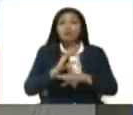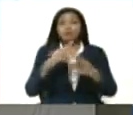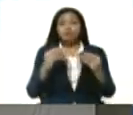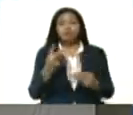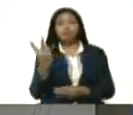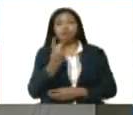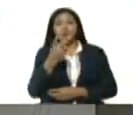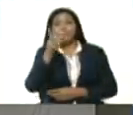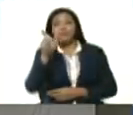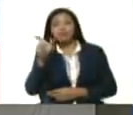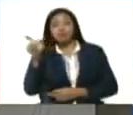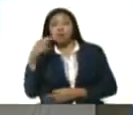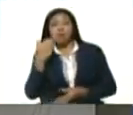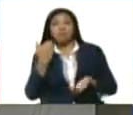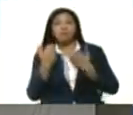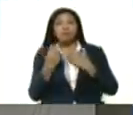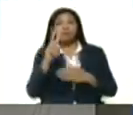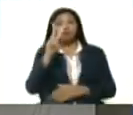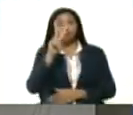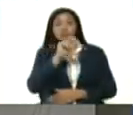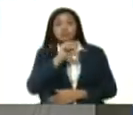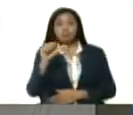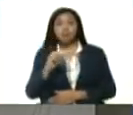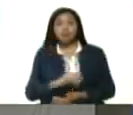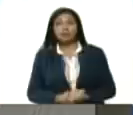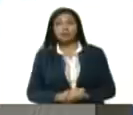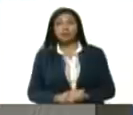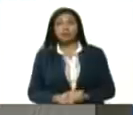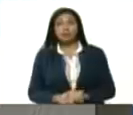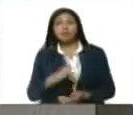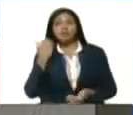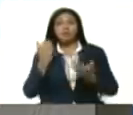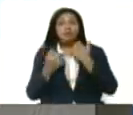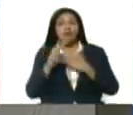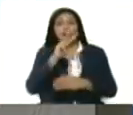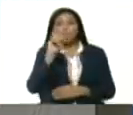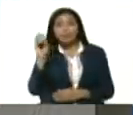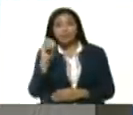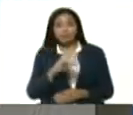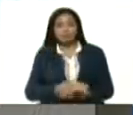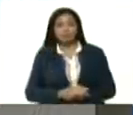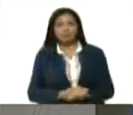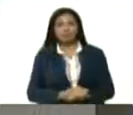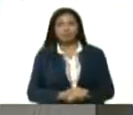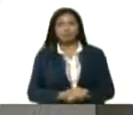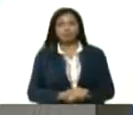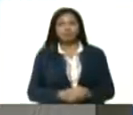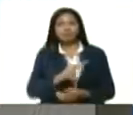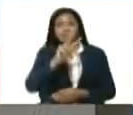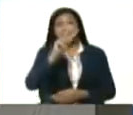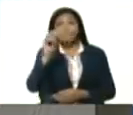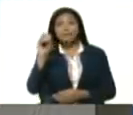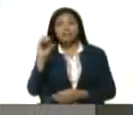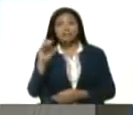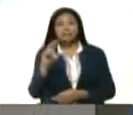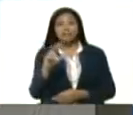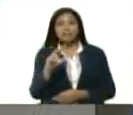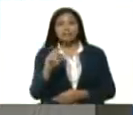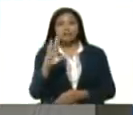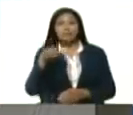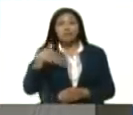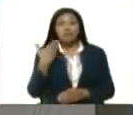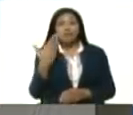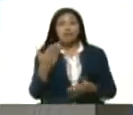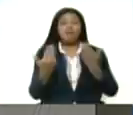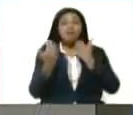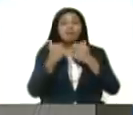personas en dos semanas contagiaron a 20. Y esas 20 a su vez hubieran contagiado a